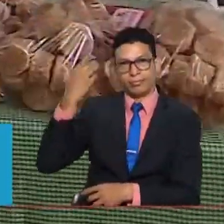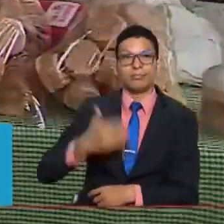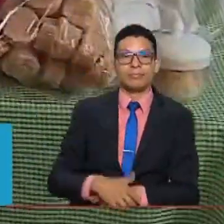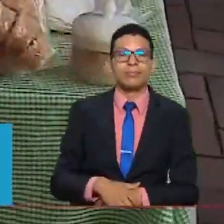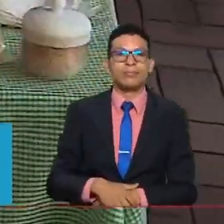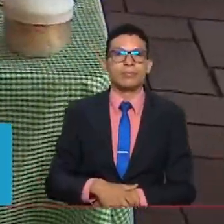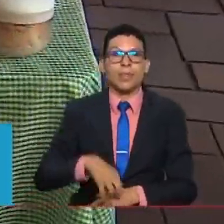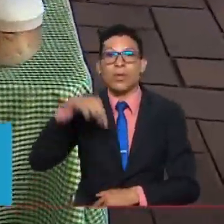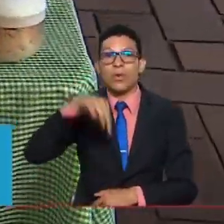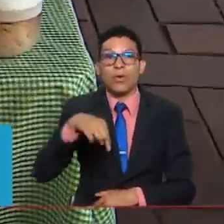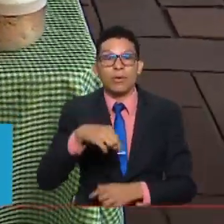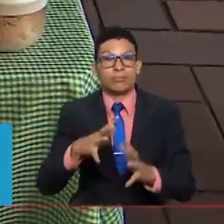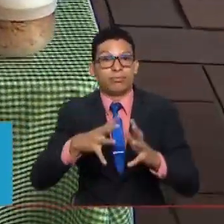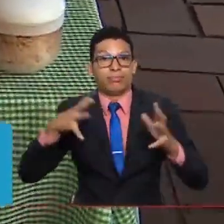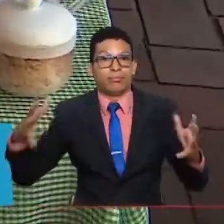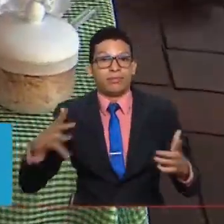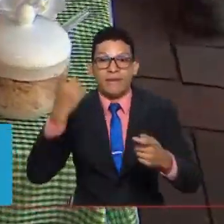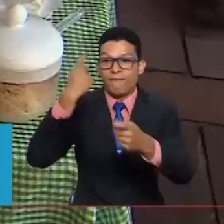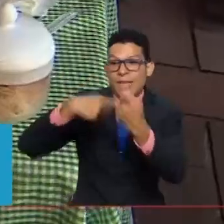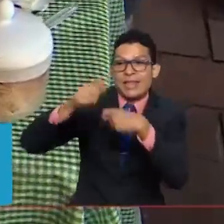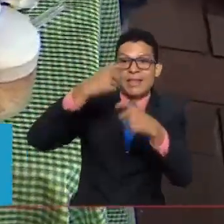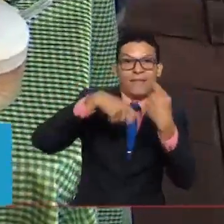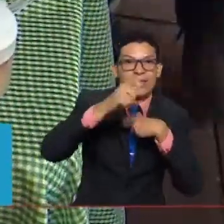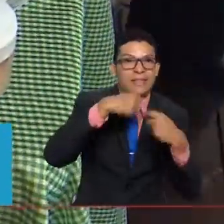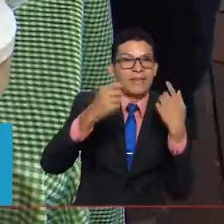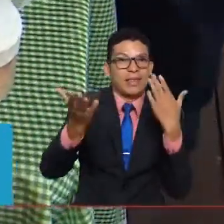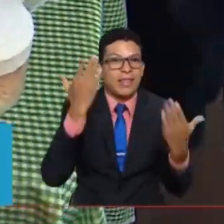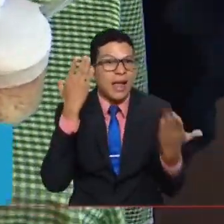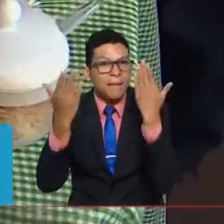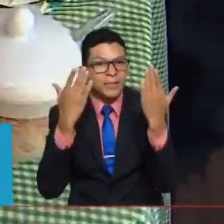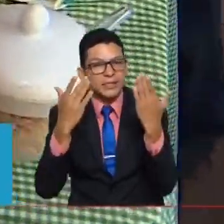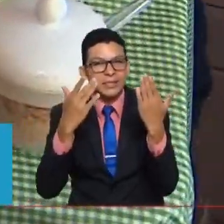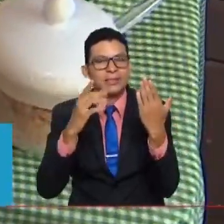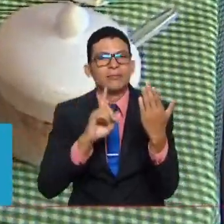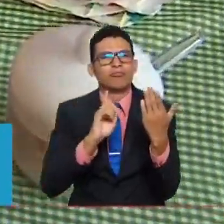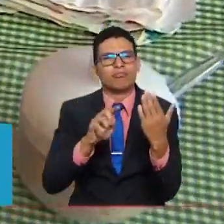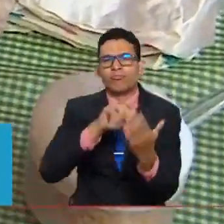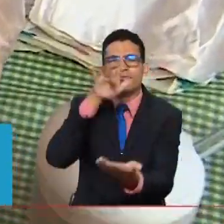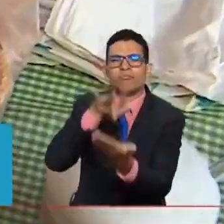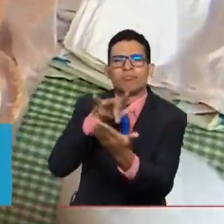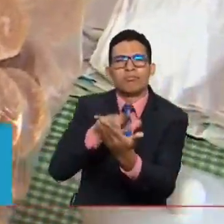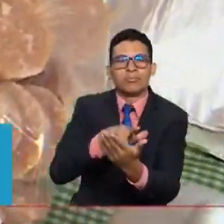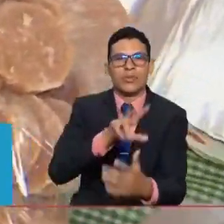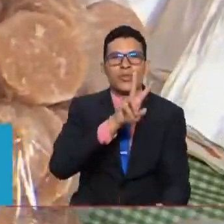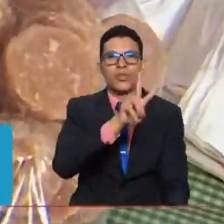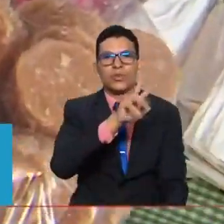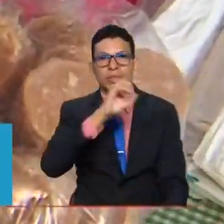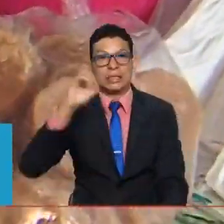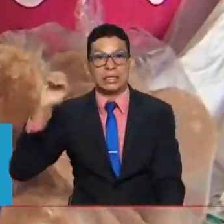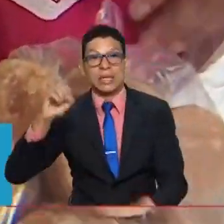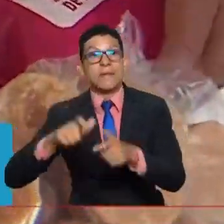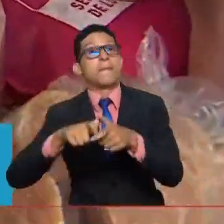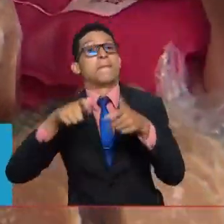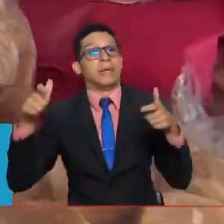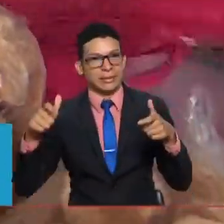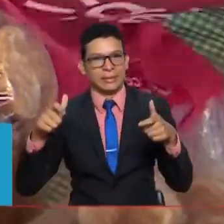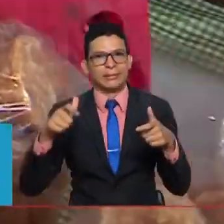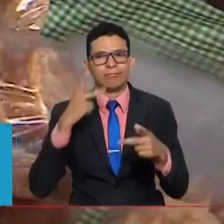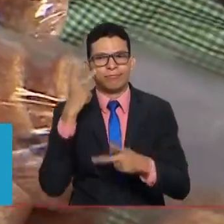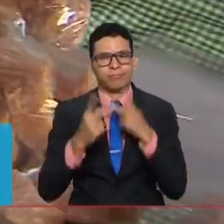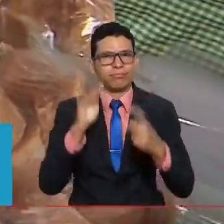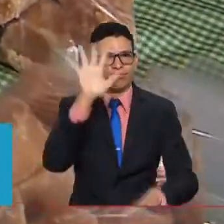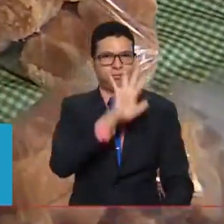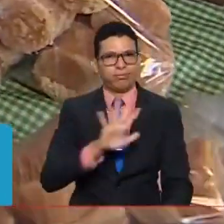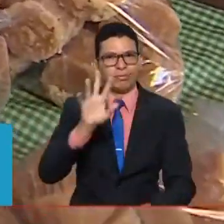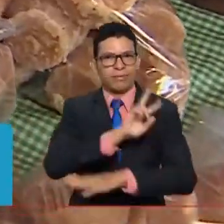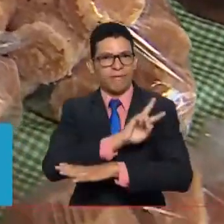tenemos el gran mercado campesino. Este mercado campesino tiene la participación de más de 200 productores agropecuarios que nos visitan de todo el